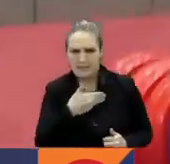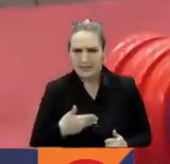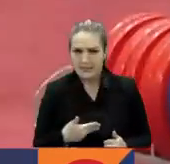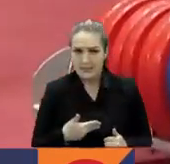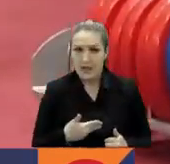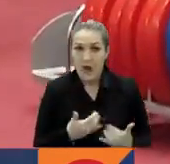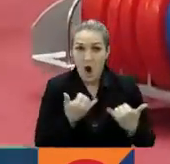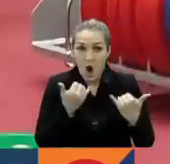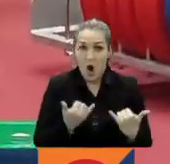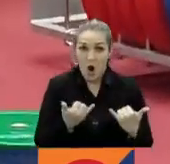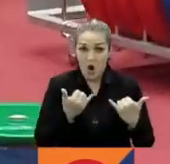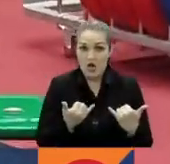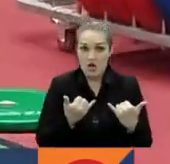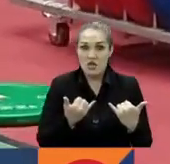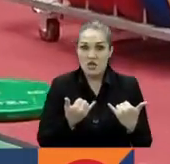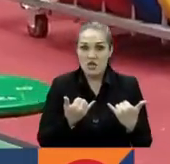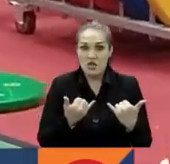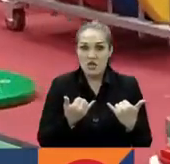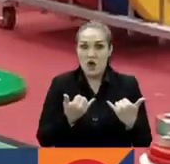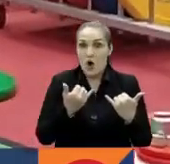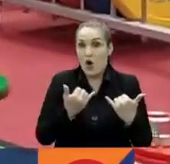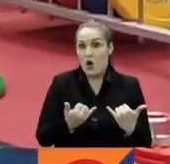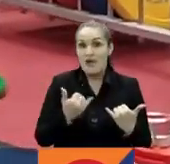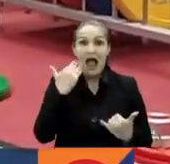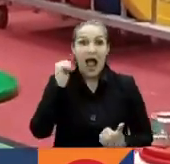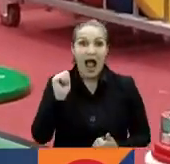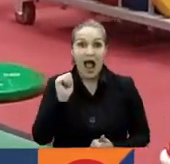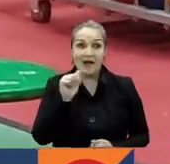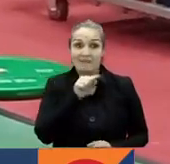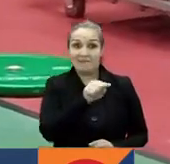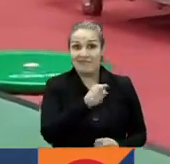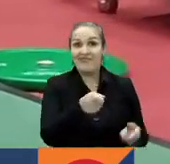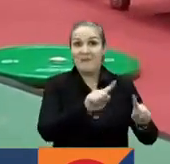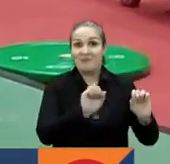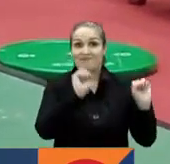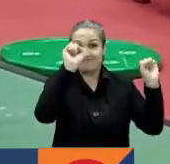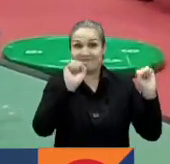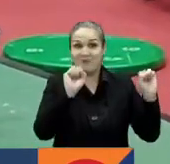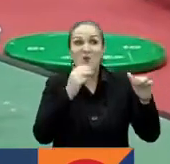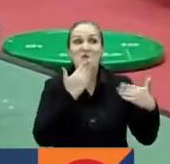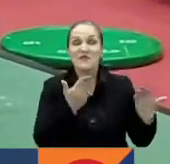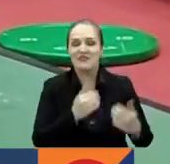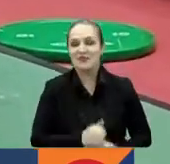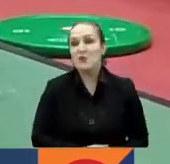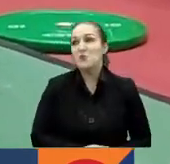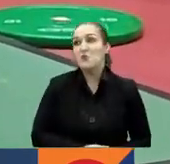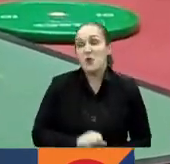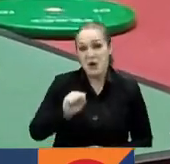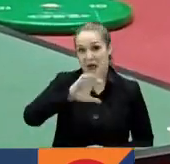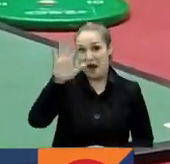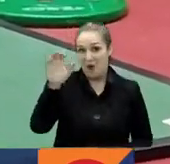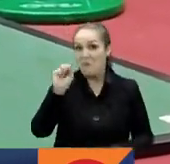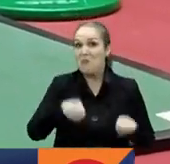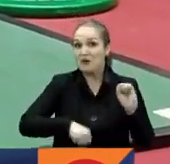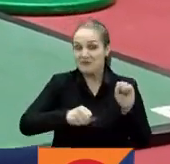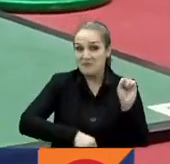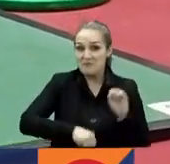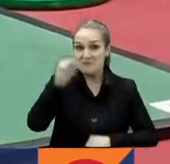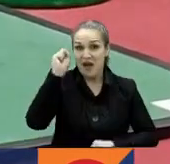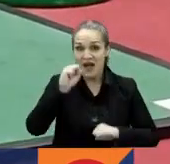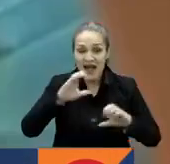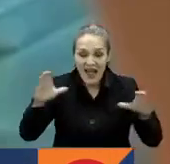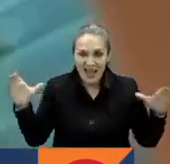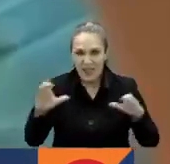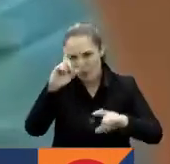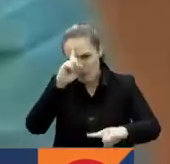doña Mercedes, nueva representante de Colombia, ¿tenemos opciones también? Claro que sí, bien te cuento. Nosotros somos un DEP que piensa